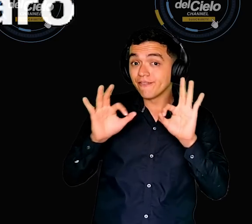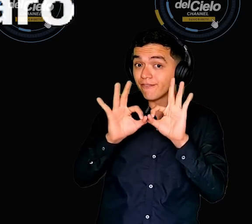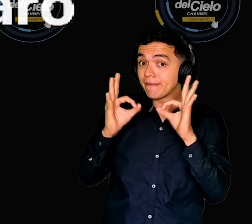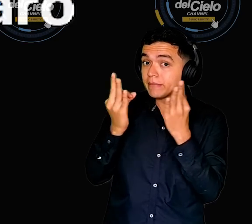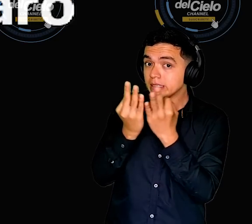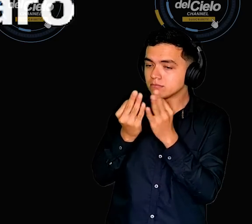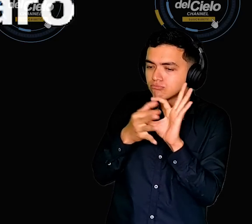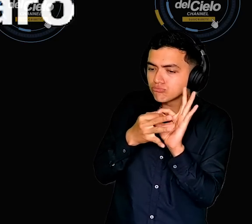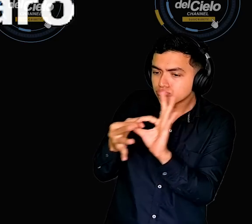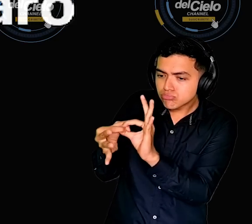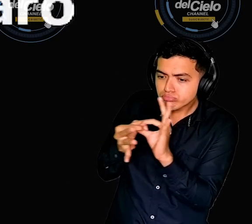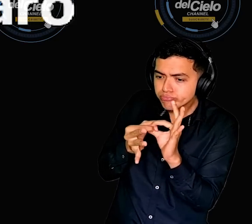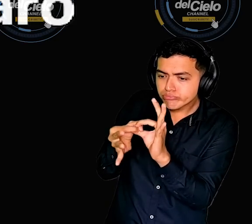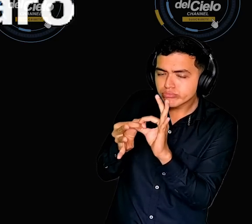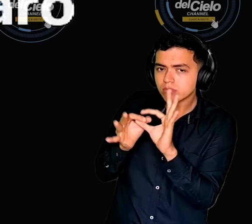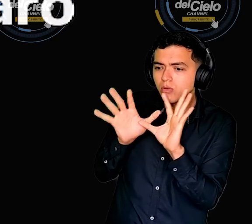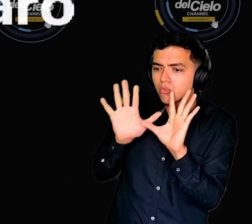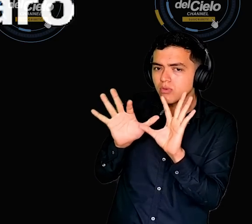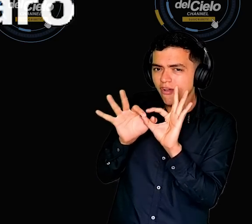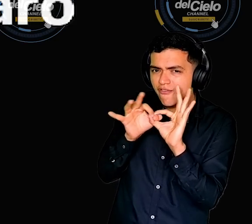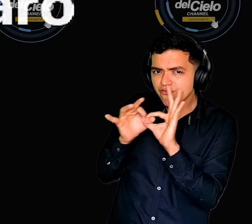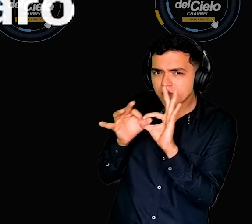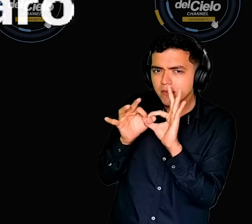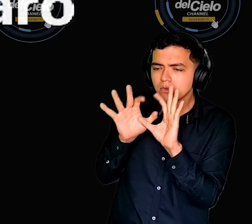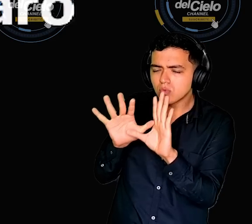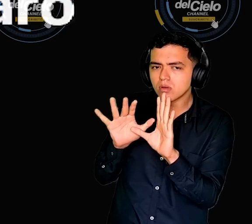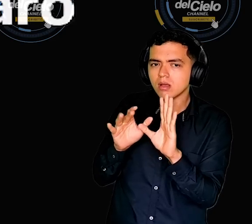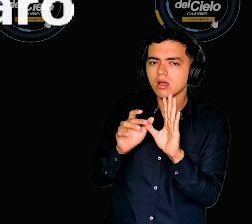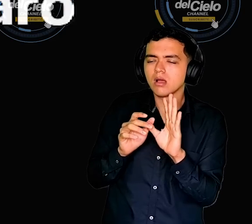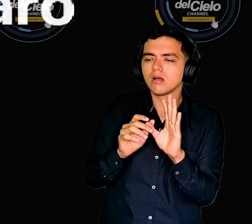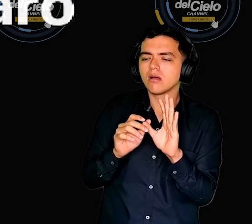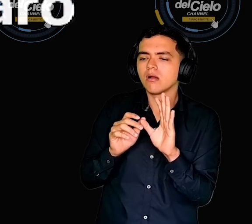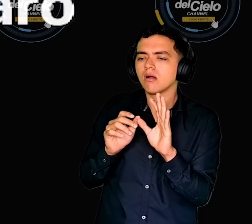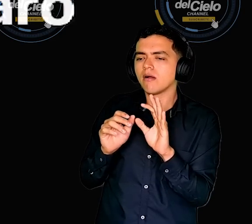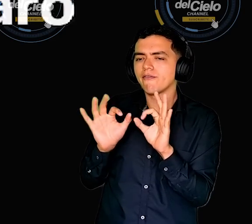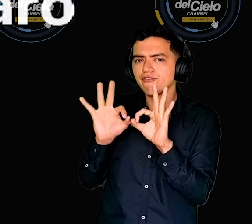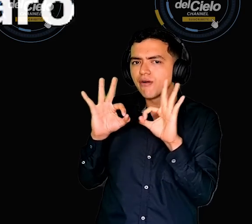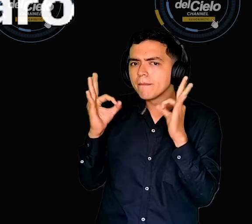que hay. Es importante, pues, que nosotros entendamos eso.